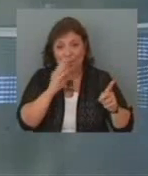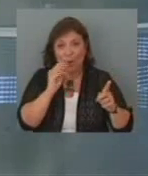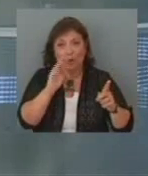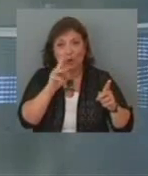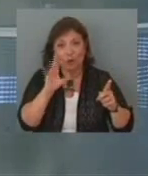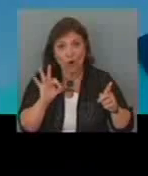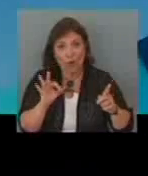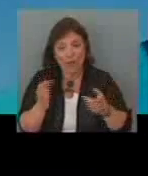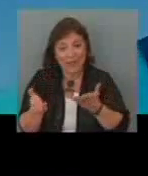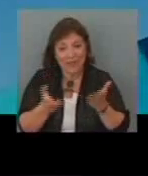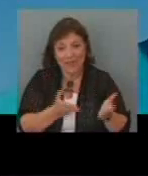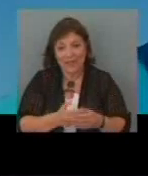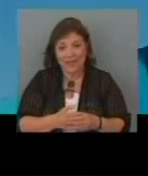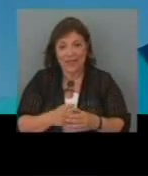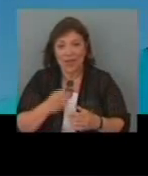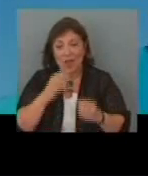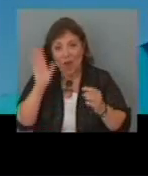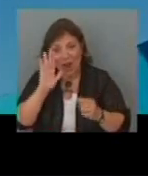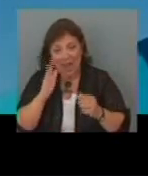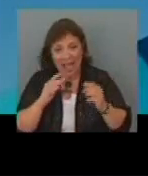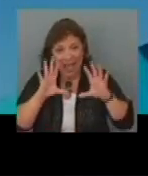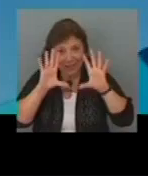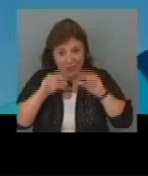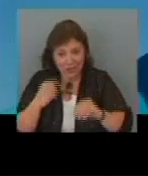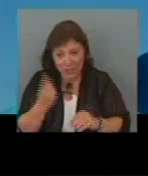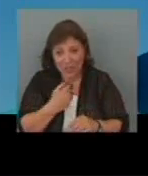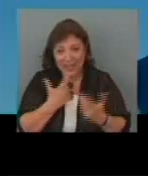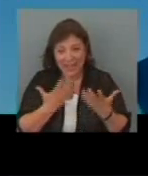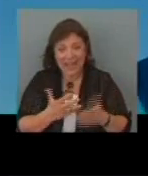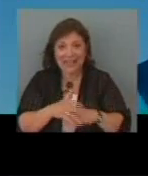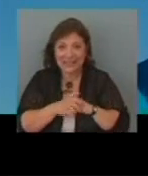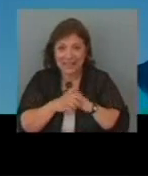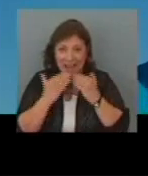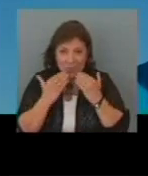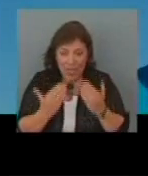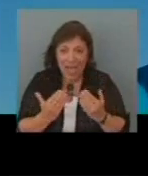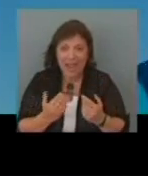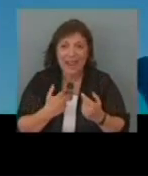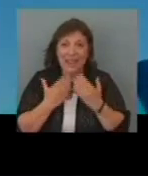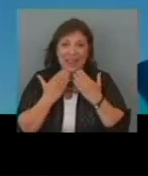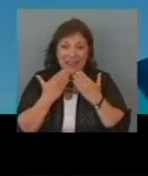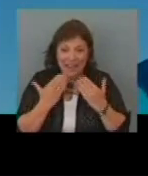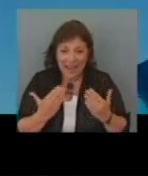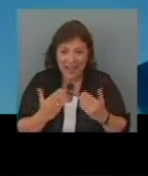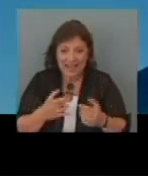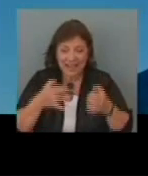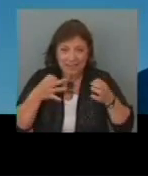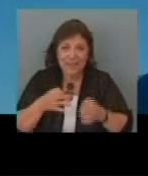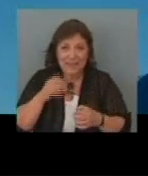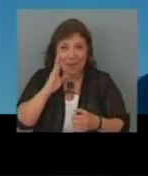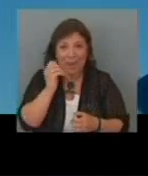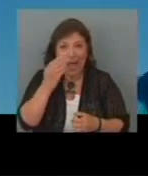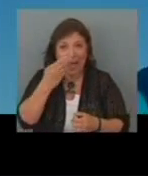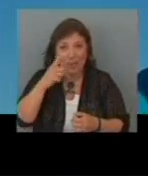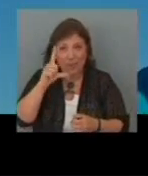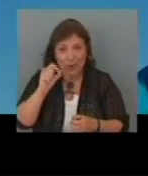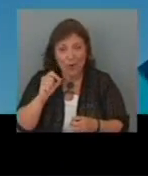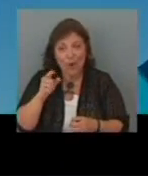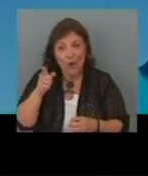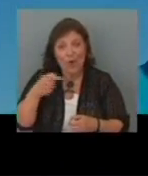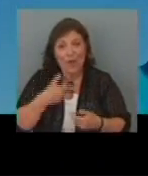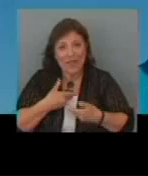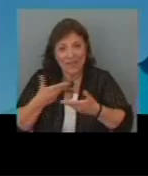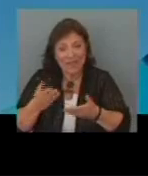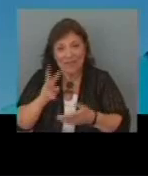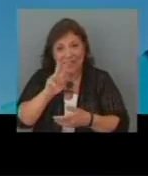forma. Hola a todos, quería saludarlos y agradecerle también especialmente a Pablo por invitarme a jugar el